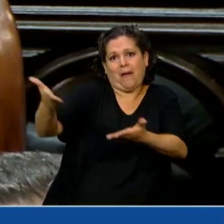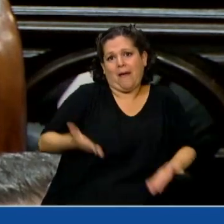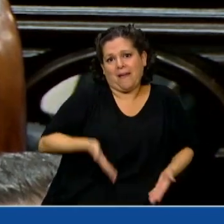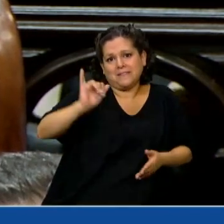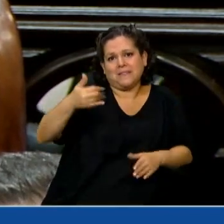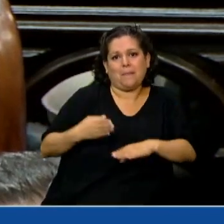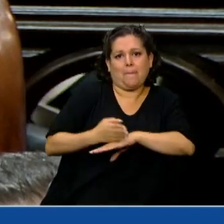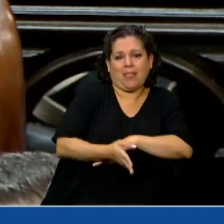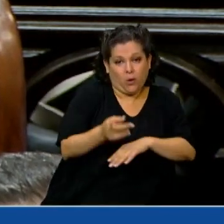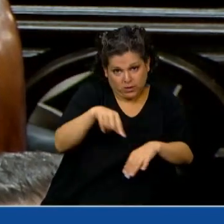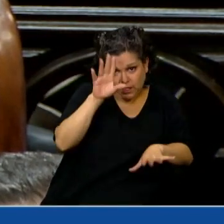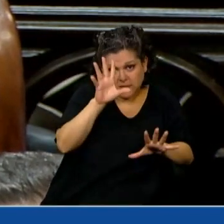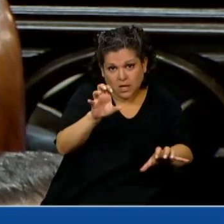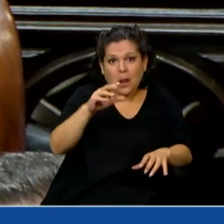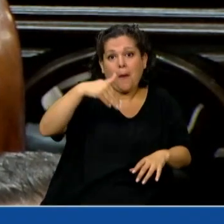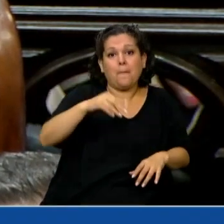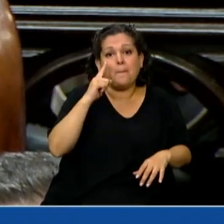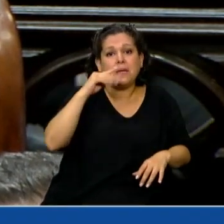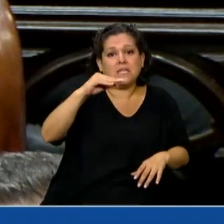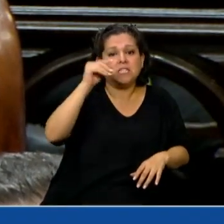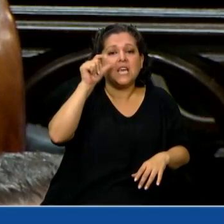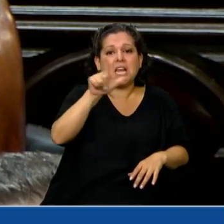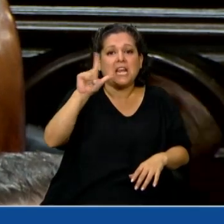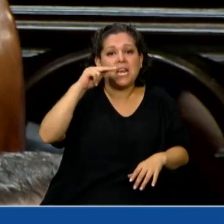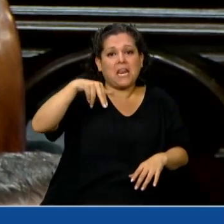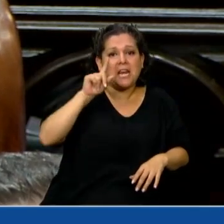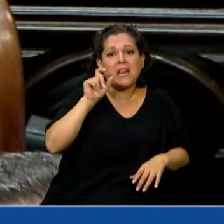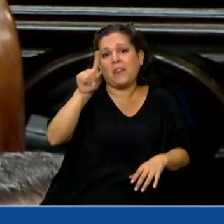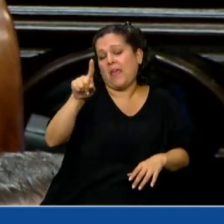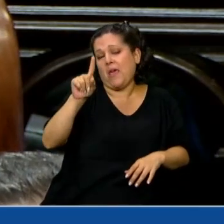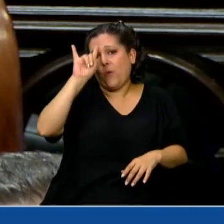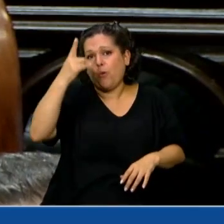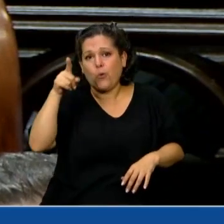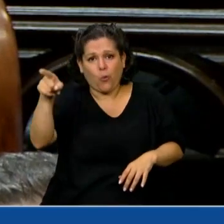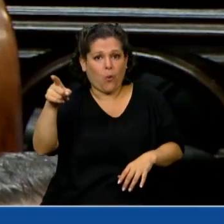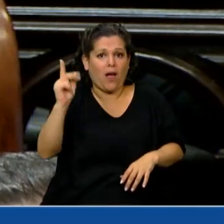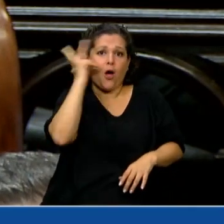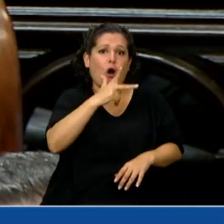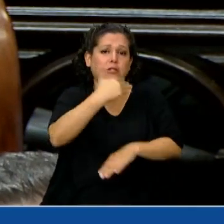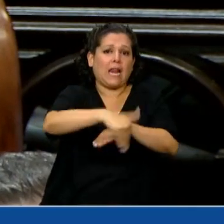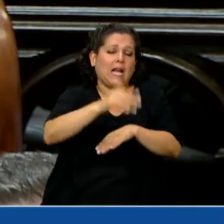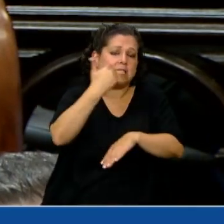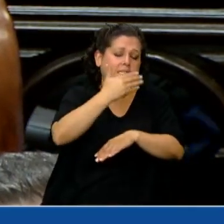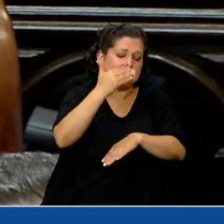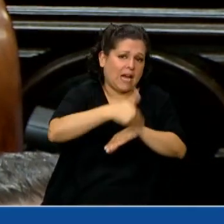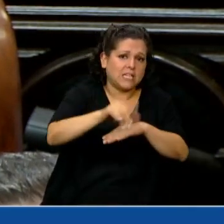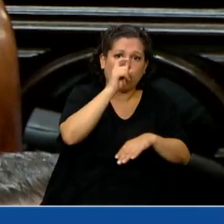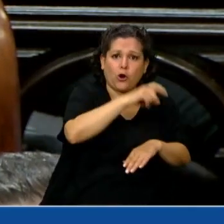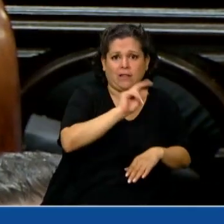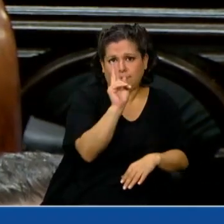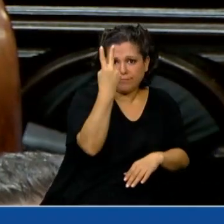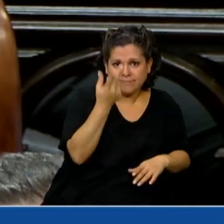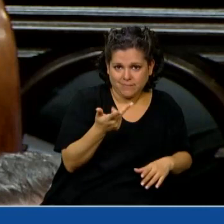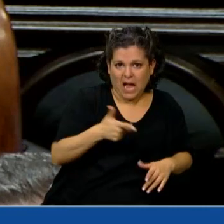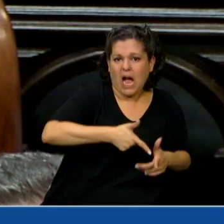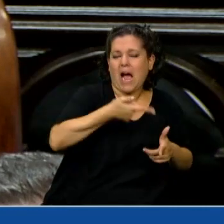no se acuerdan de Selmar Michelini, del Partido Blanco de Uruguay, asesinado en un hotel de la calle Corrientes. O de Gutiérrez,